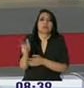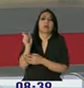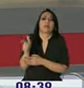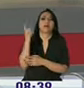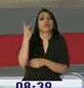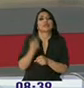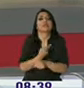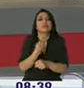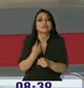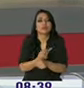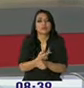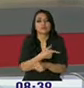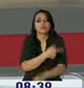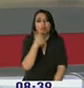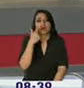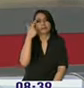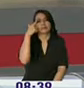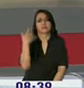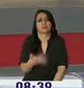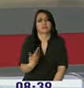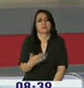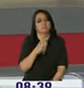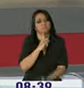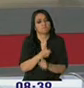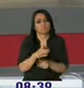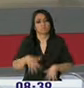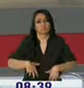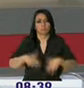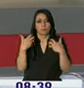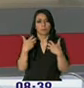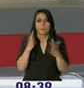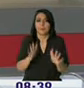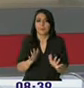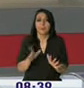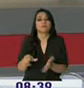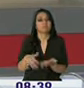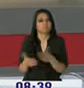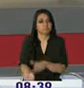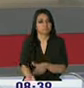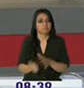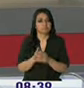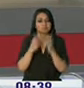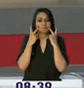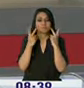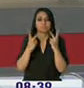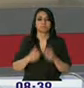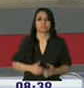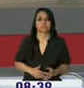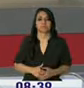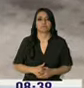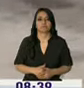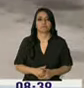si estos son los sinvergüenzas, realmente es indigna esto, ¿va? Que acabaron con su vida. Hagamos la historia.